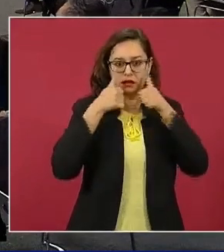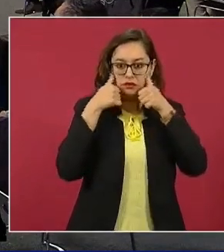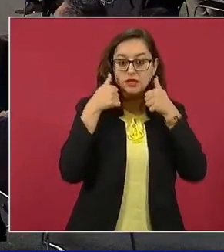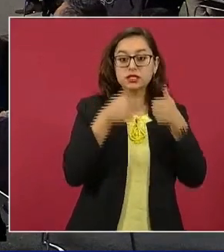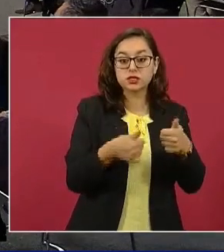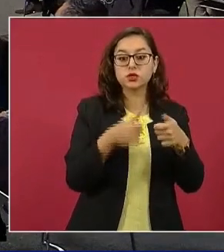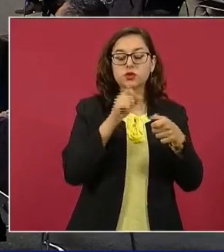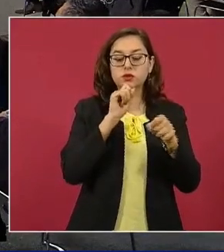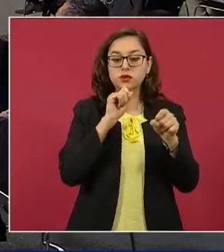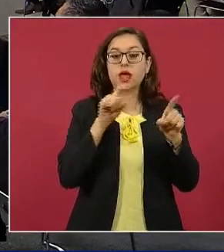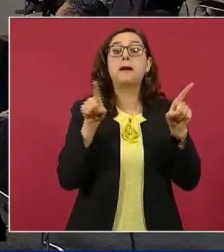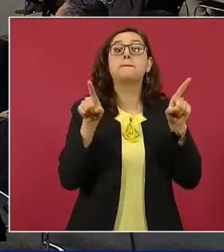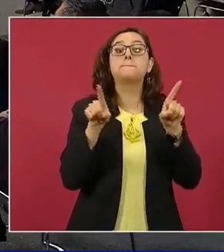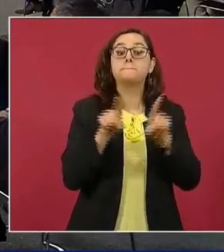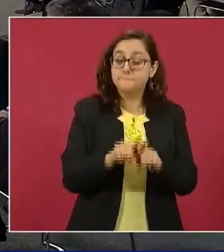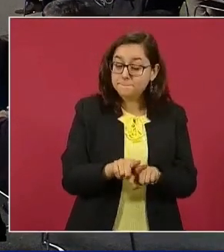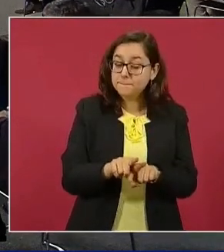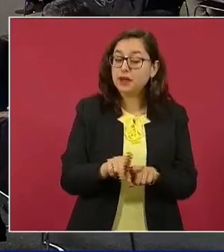una realidad,